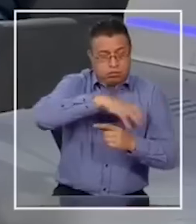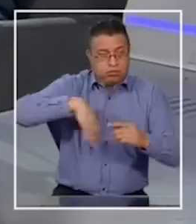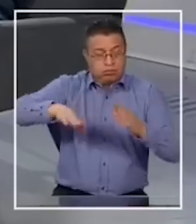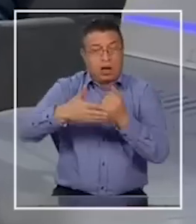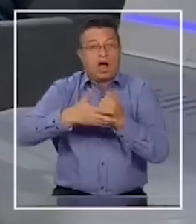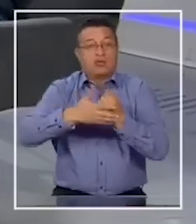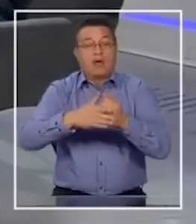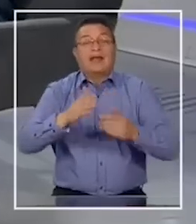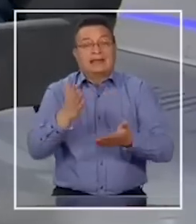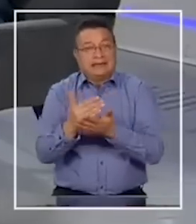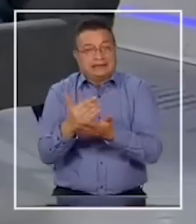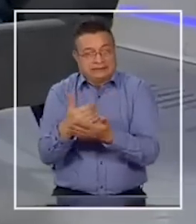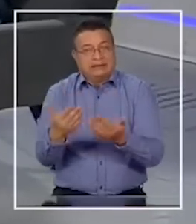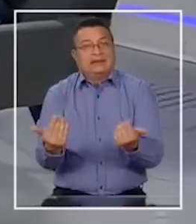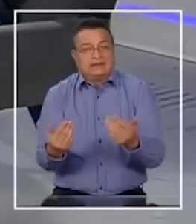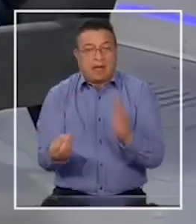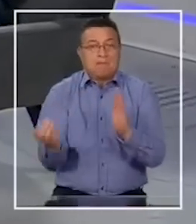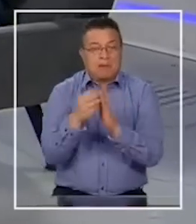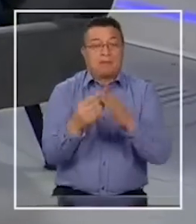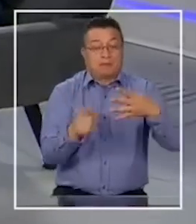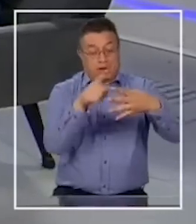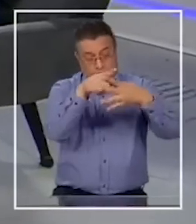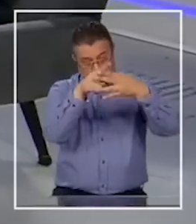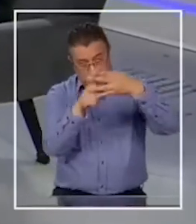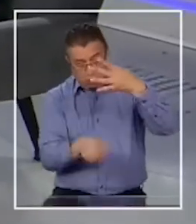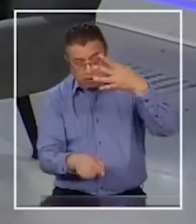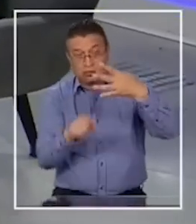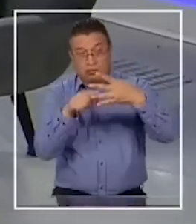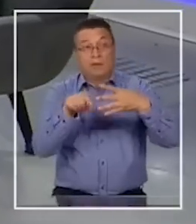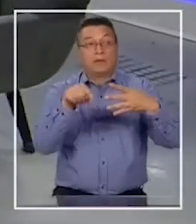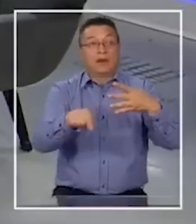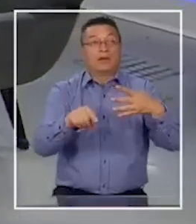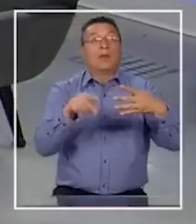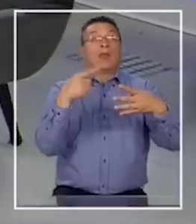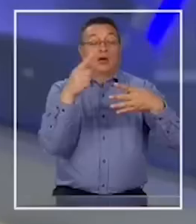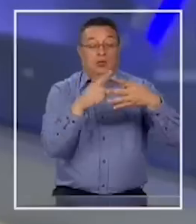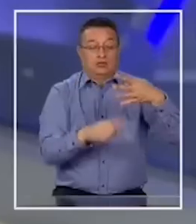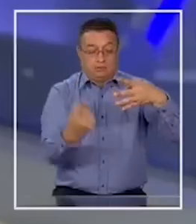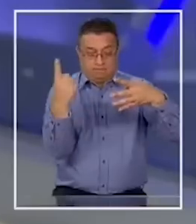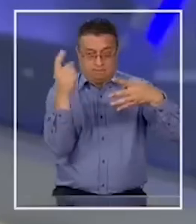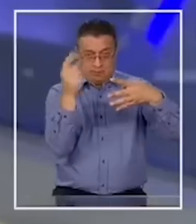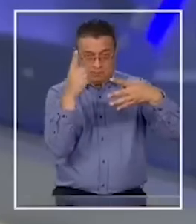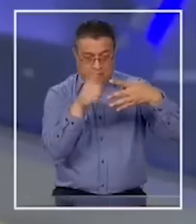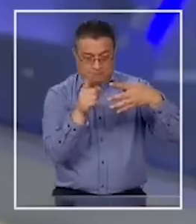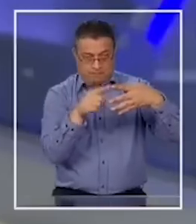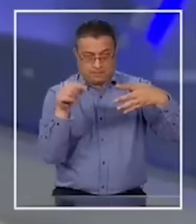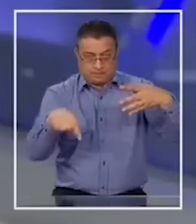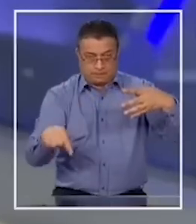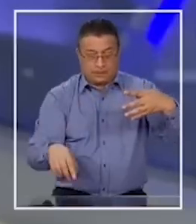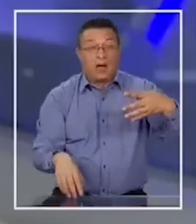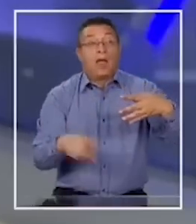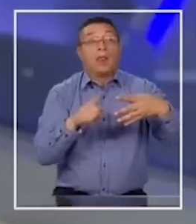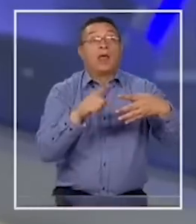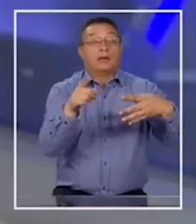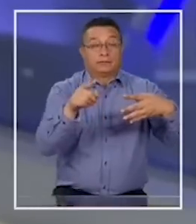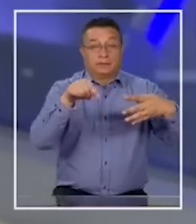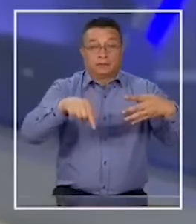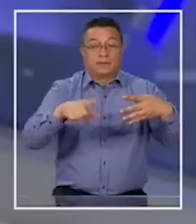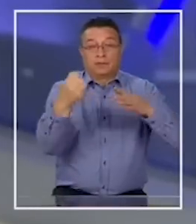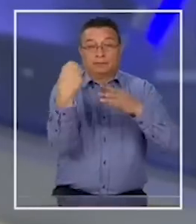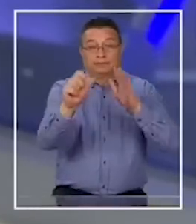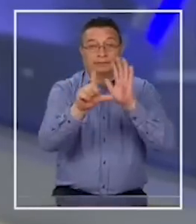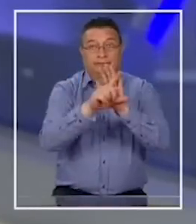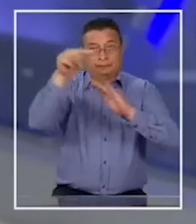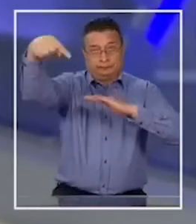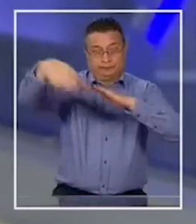que requiere más medida por ejemplo cuatro cosas Matías en vista que estamos en el Canal de todos los chilenos primero que se constituye como delito